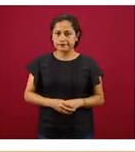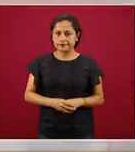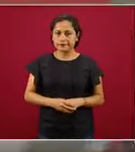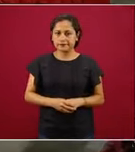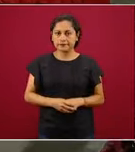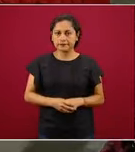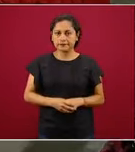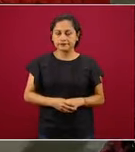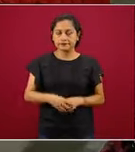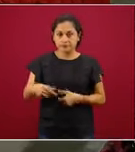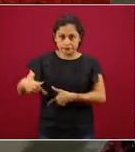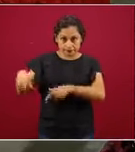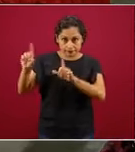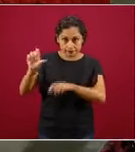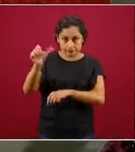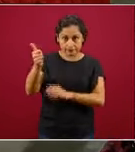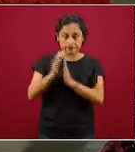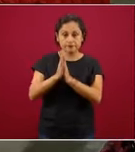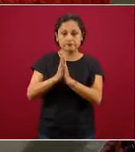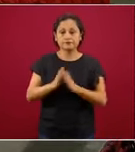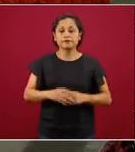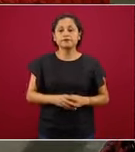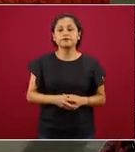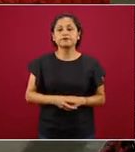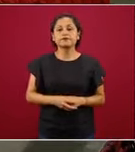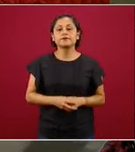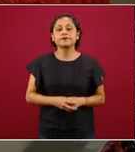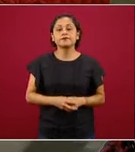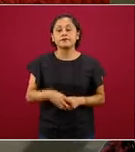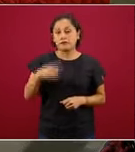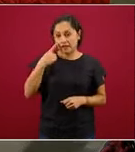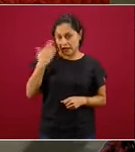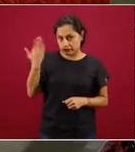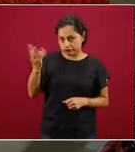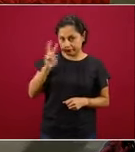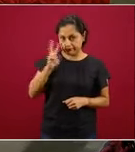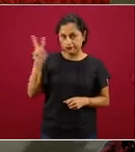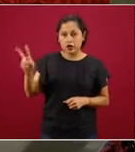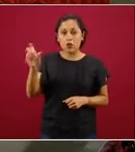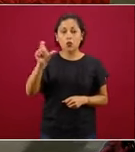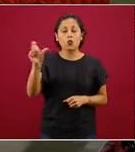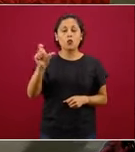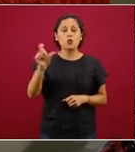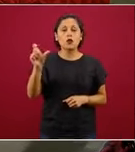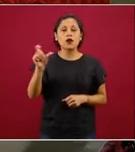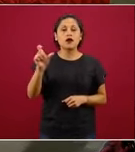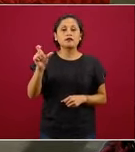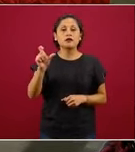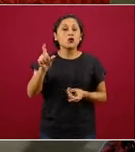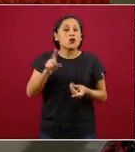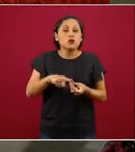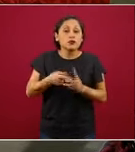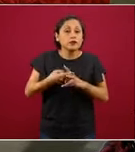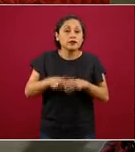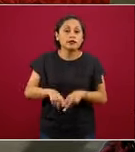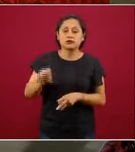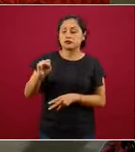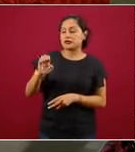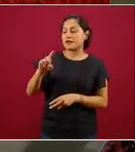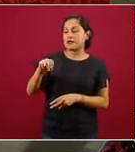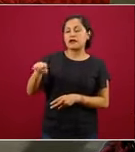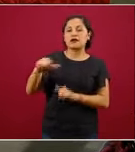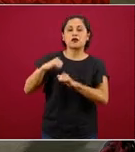sigue, por favor. Por origen, ustedes pueden ver que Sedena fue un gran aliado al inicio de esta